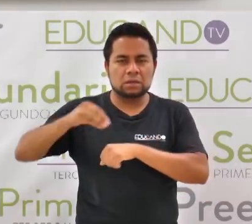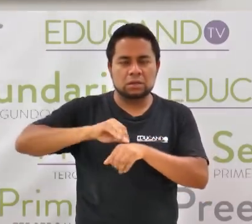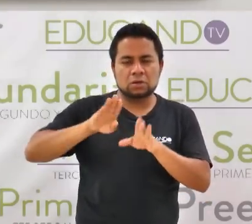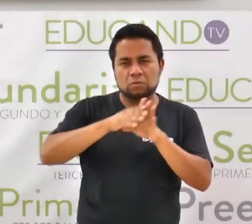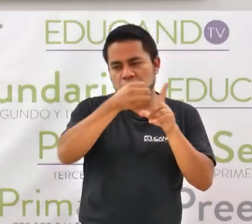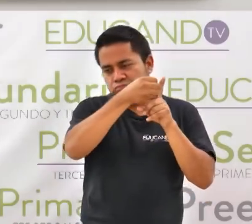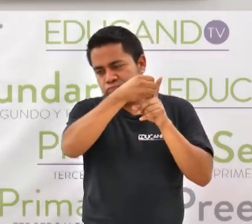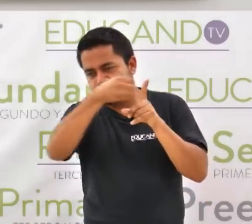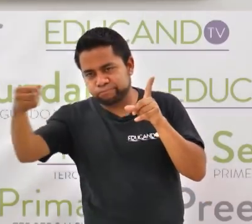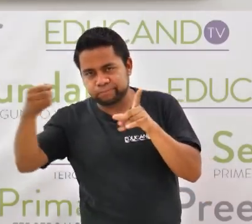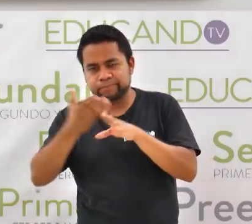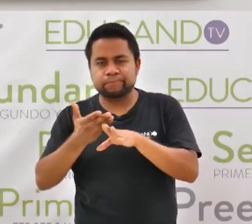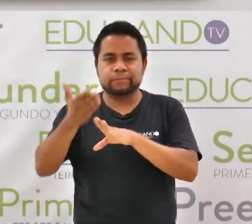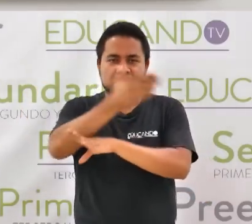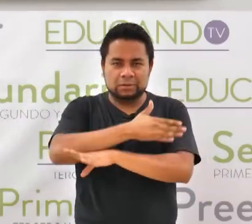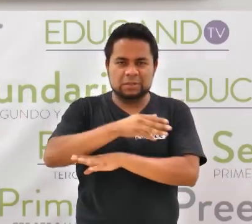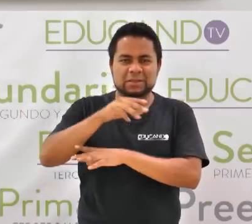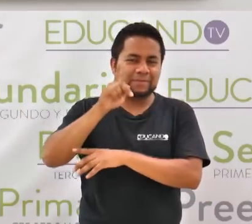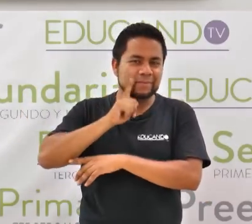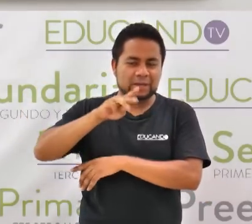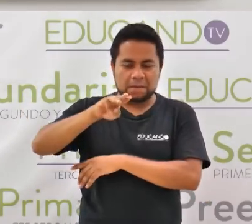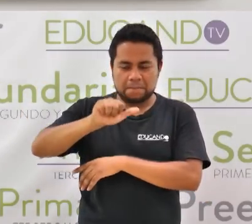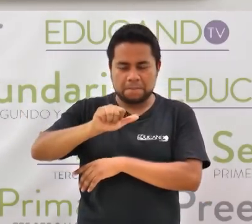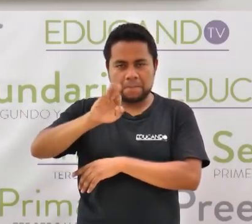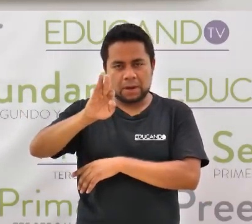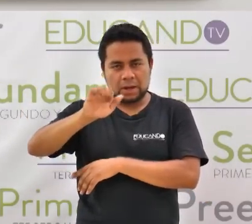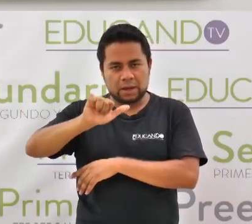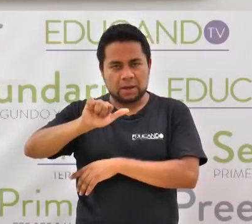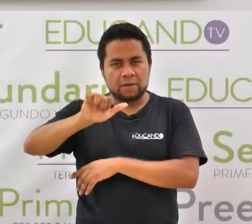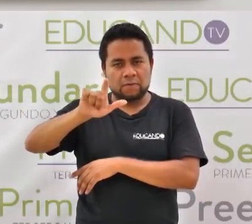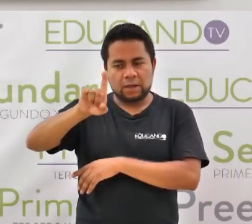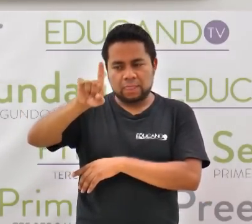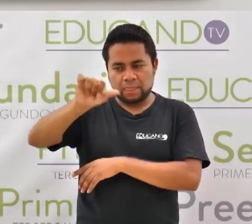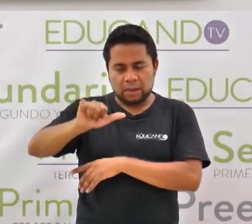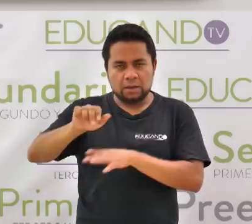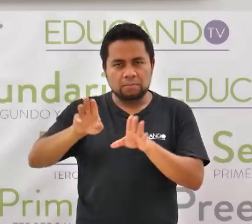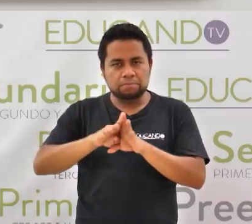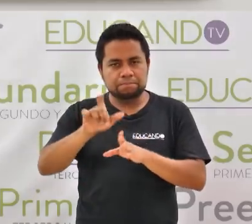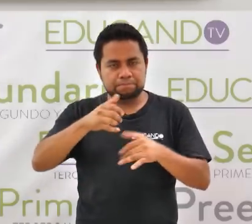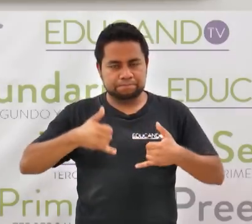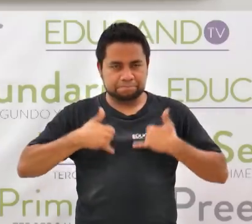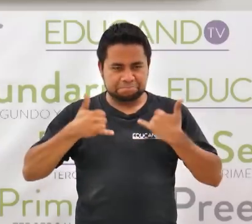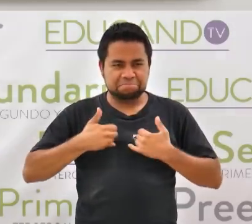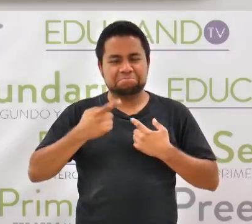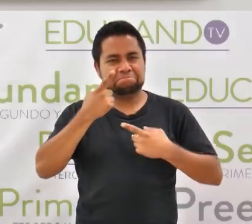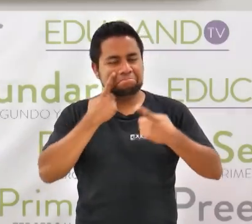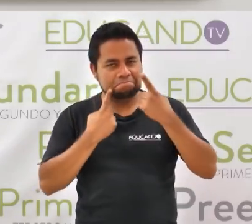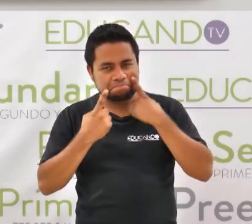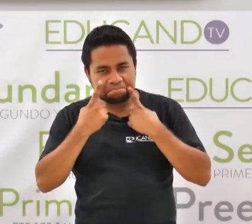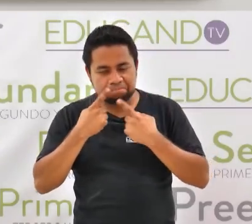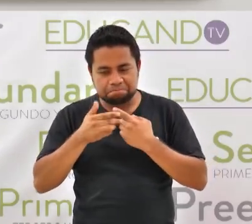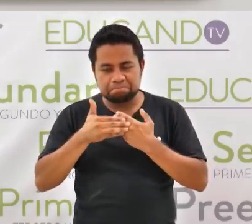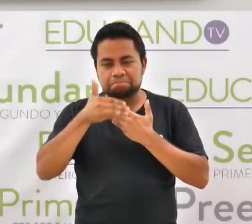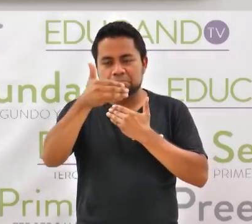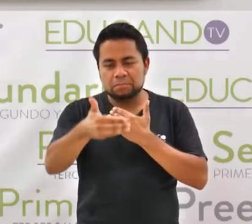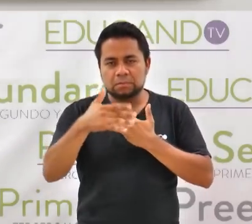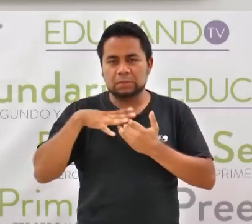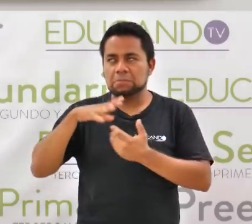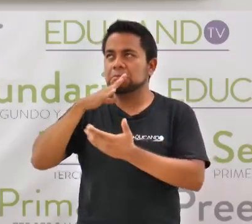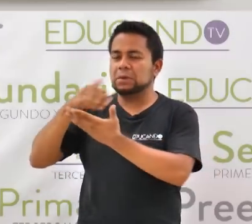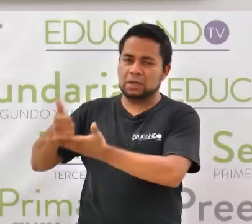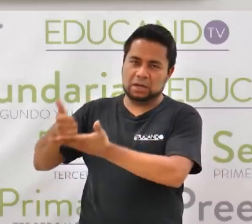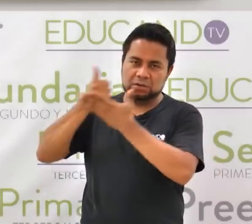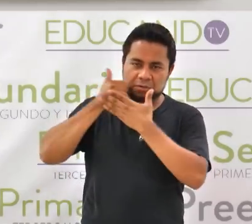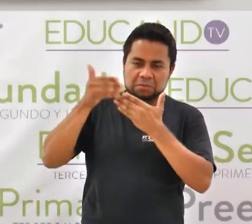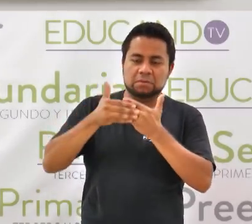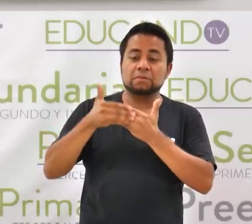una secuencia que estábamos viendo de Mafalda, en donde el joven en un momento está llorando, en el otro le pide ayuda a